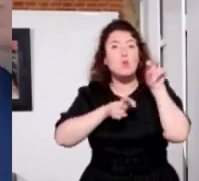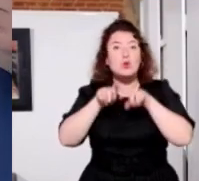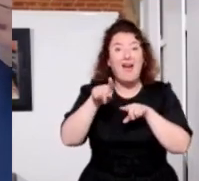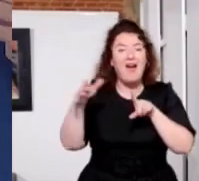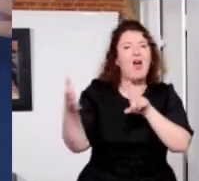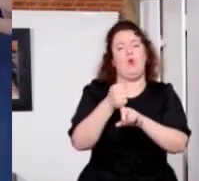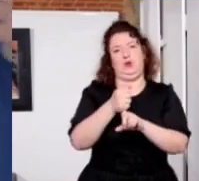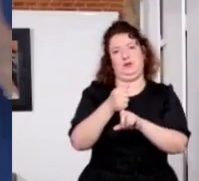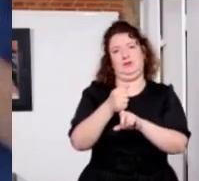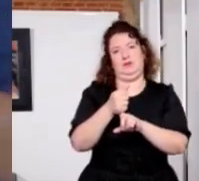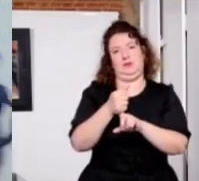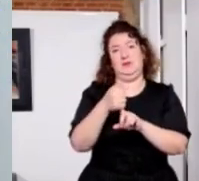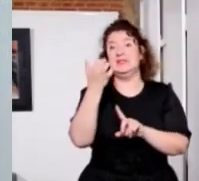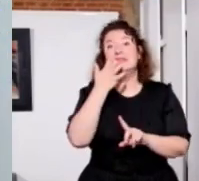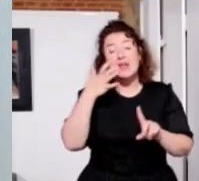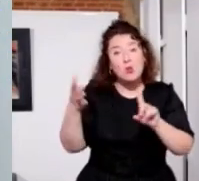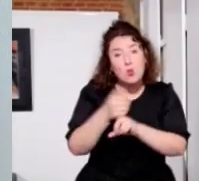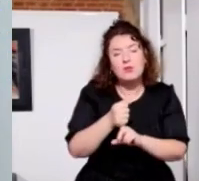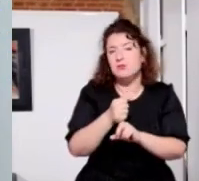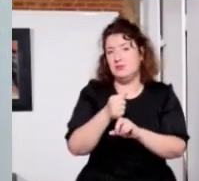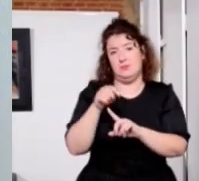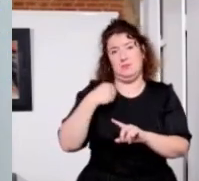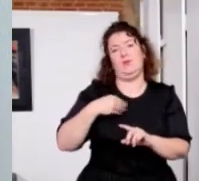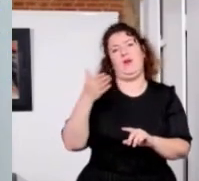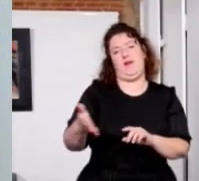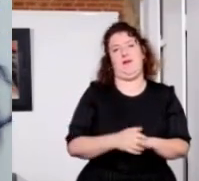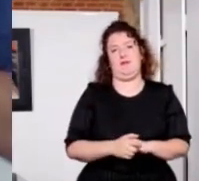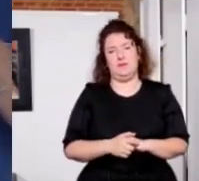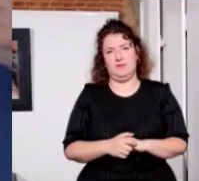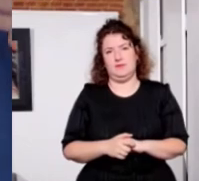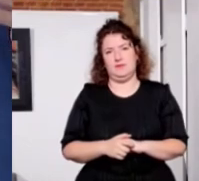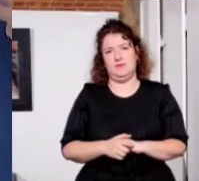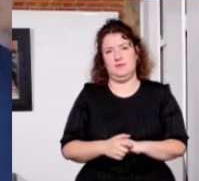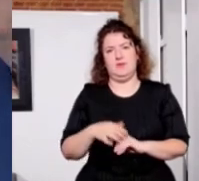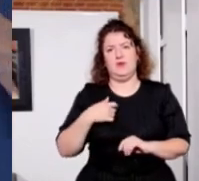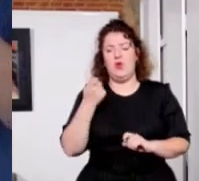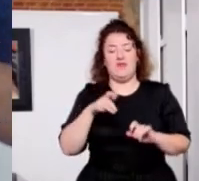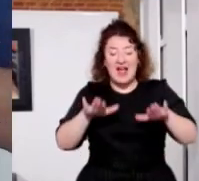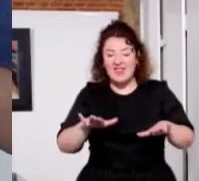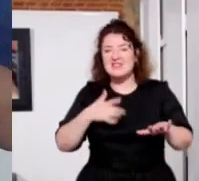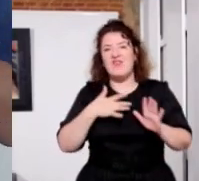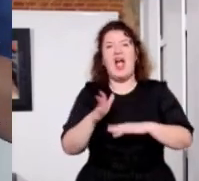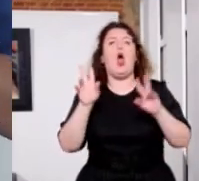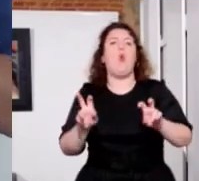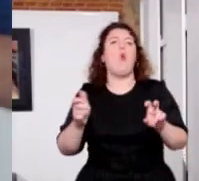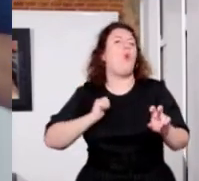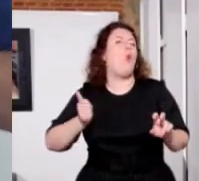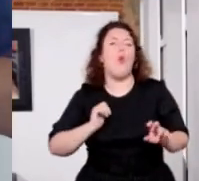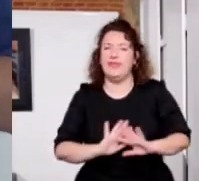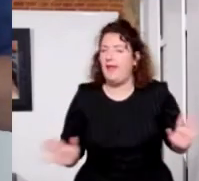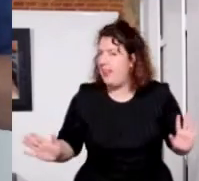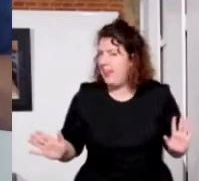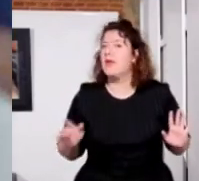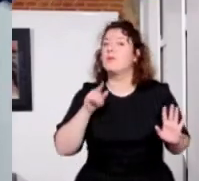y si lo encuentran, que se vayan al sitio donde lo han encontrado. Lo importante no es que se queden, sino que sea útil. Y por eso nace